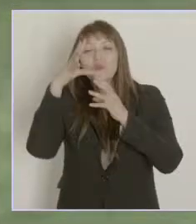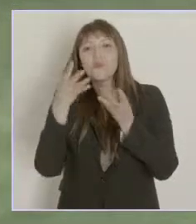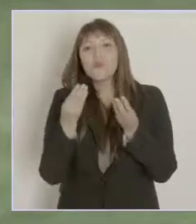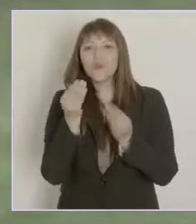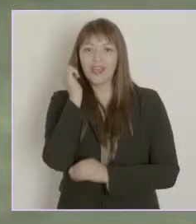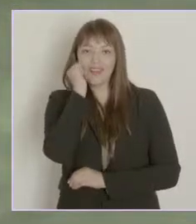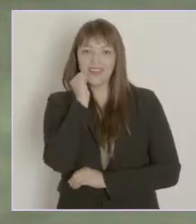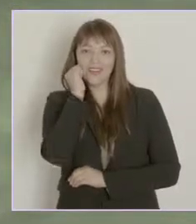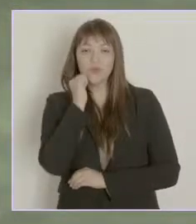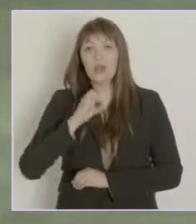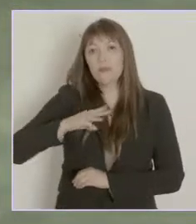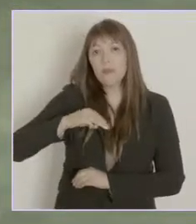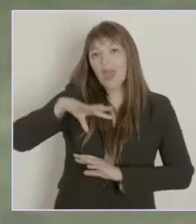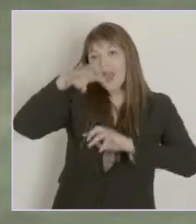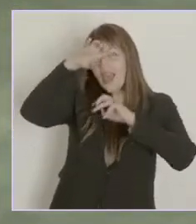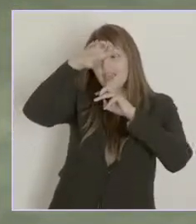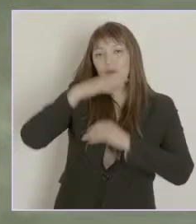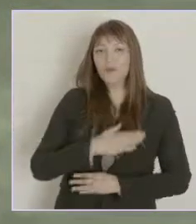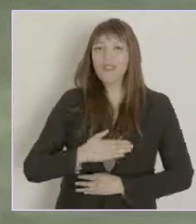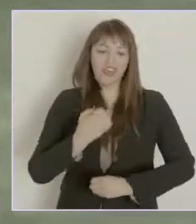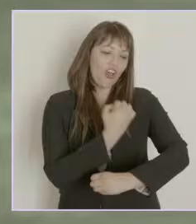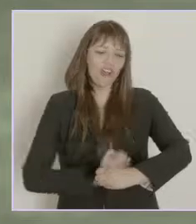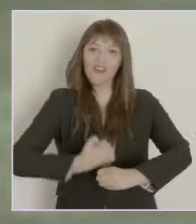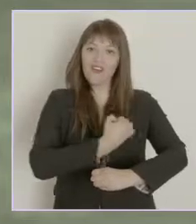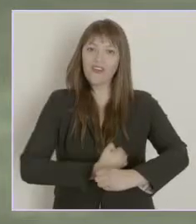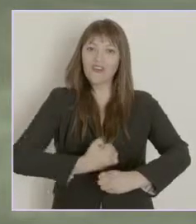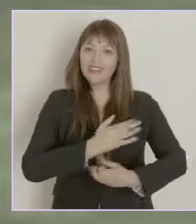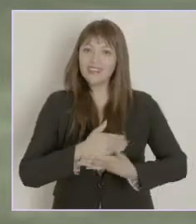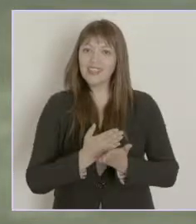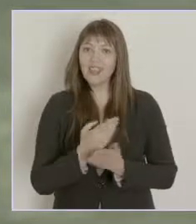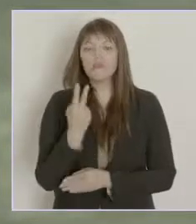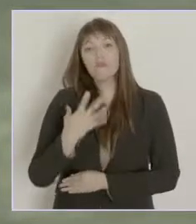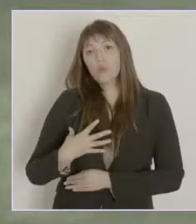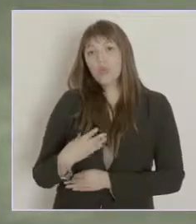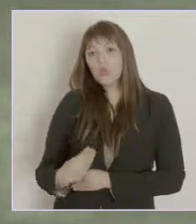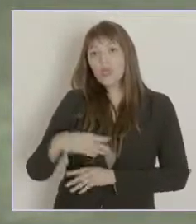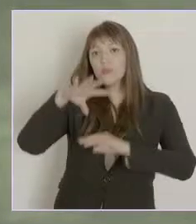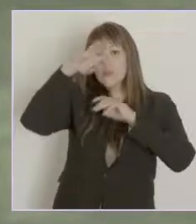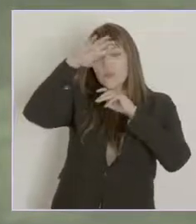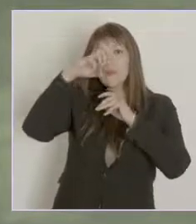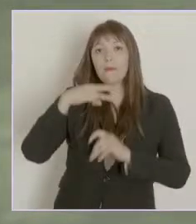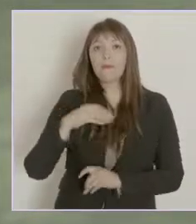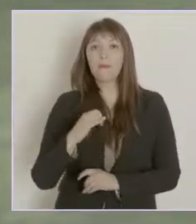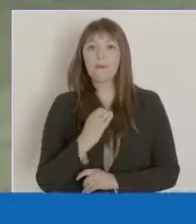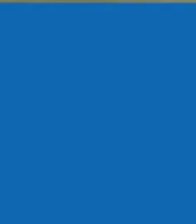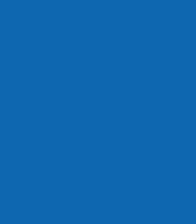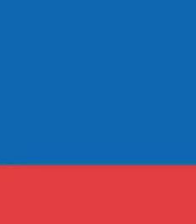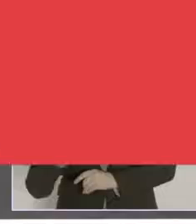era muy cariñoso, una mamá gata que le gustaba cocinar, una gatita hija de nombre Michelle y